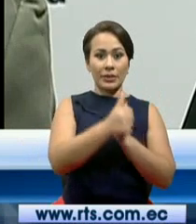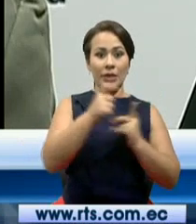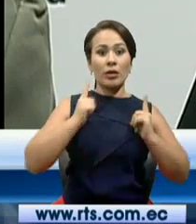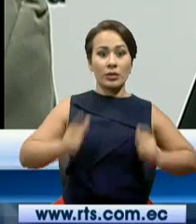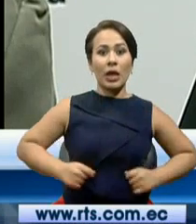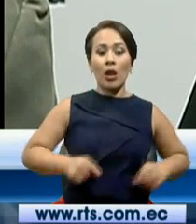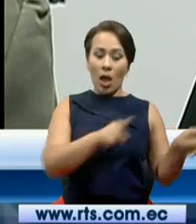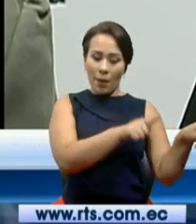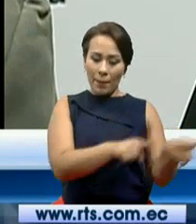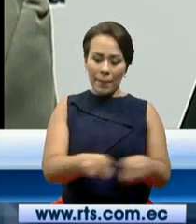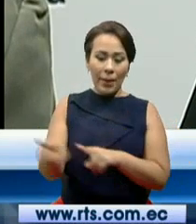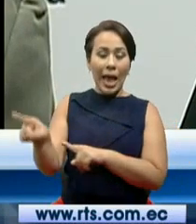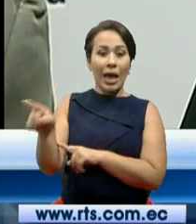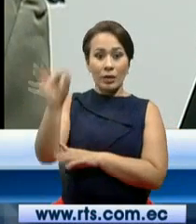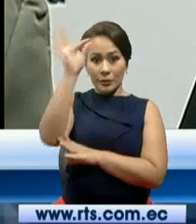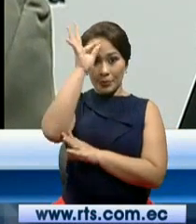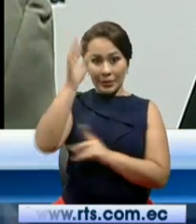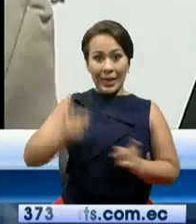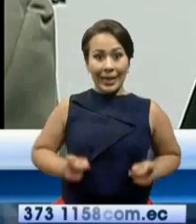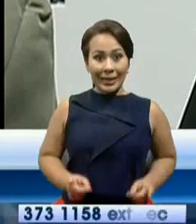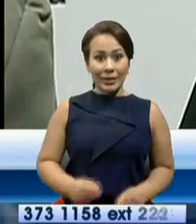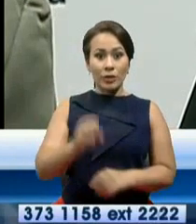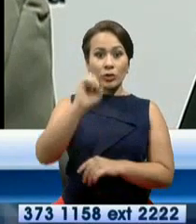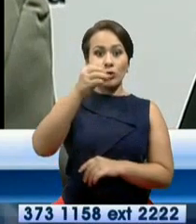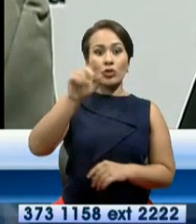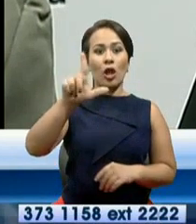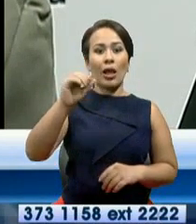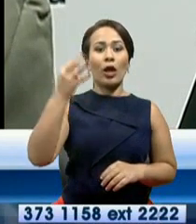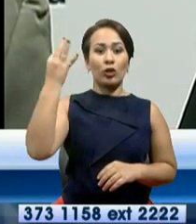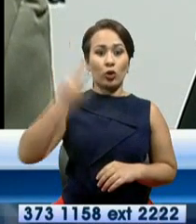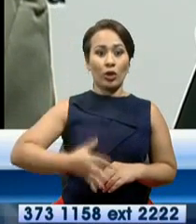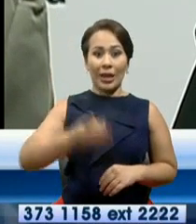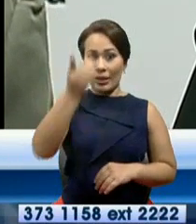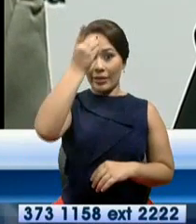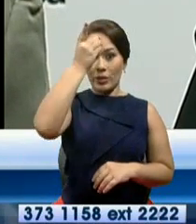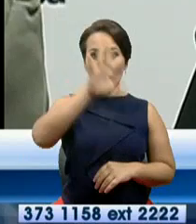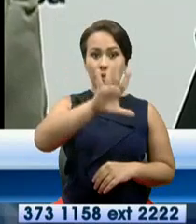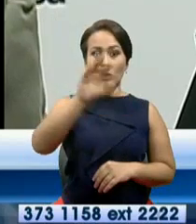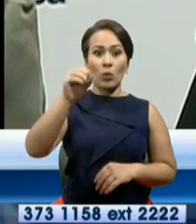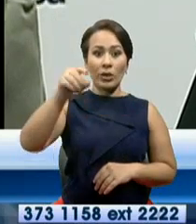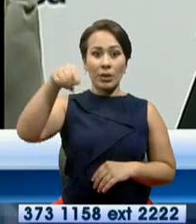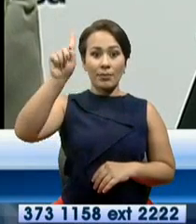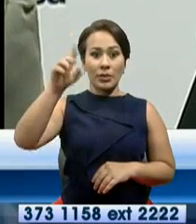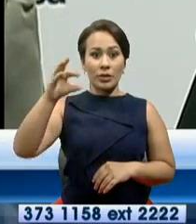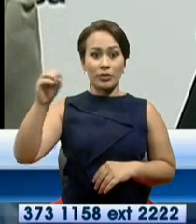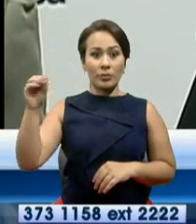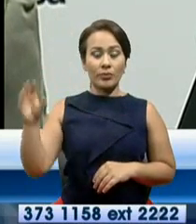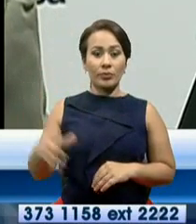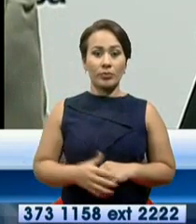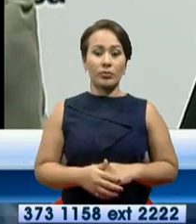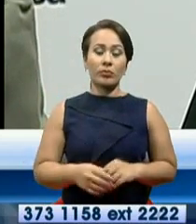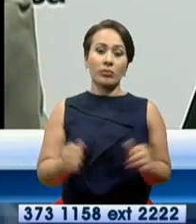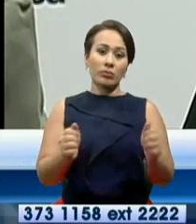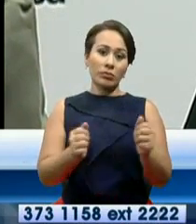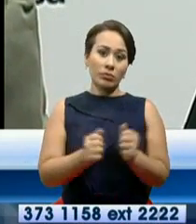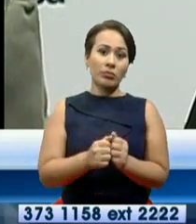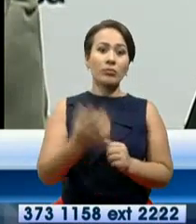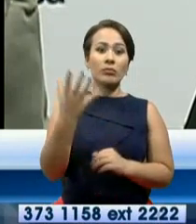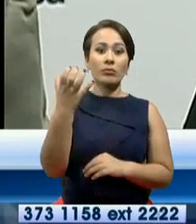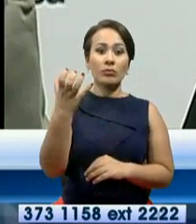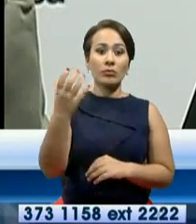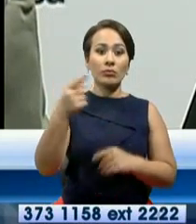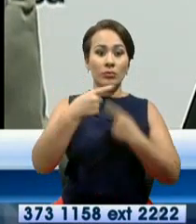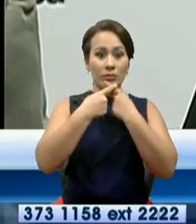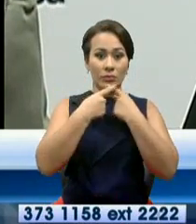Pública, se ha consensuado una deuda de alrededor de 50 millones con corte 15